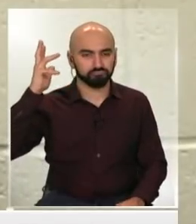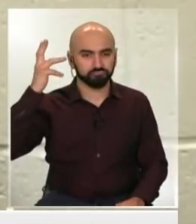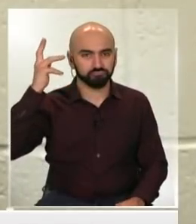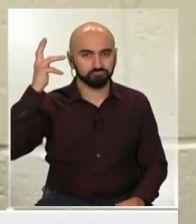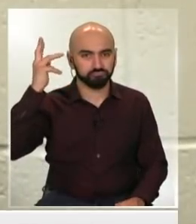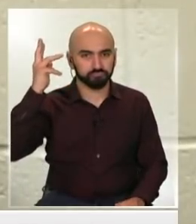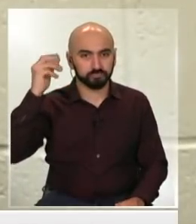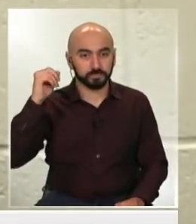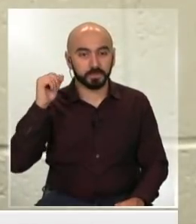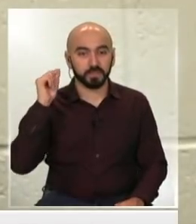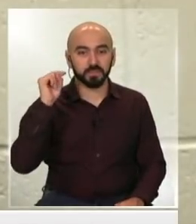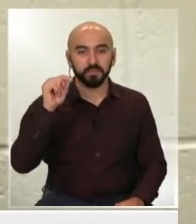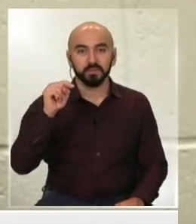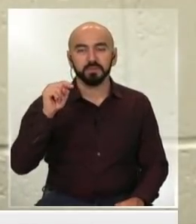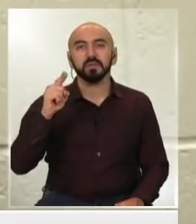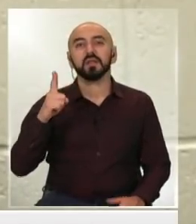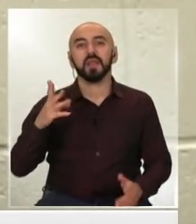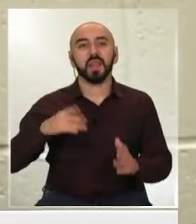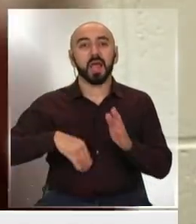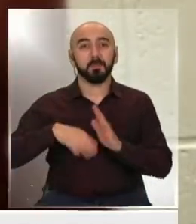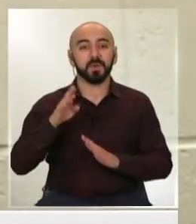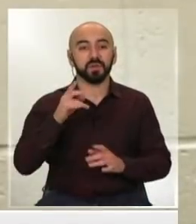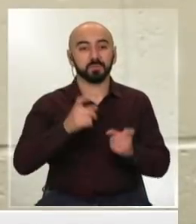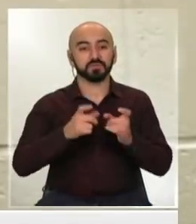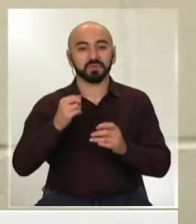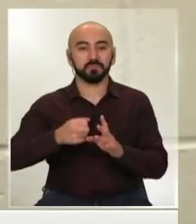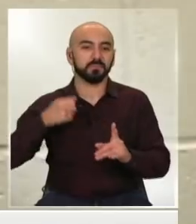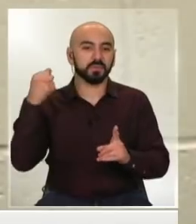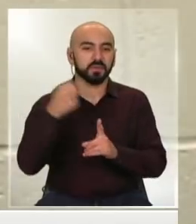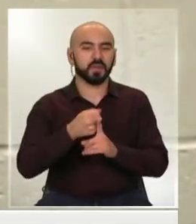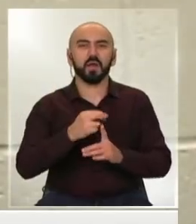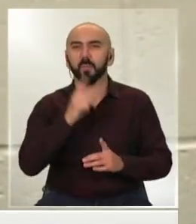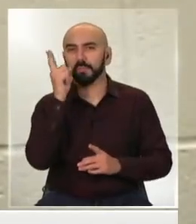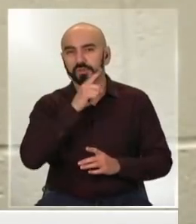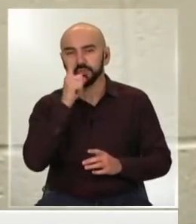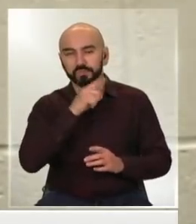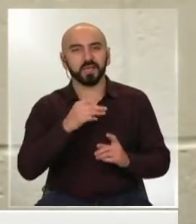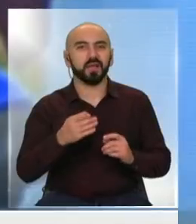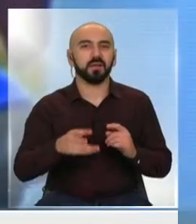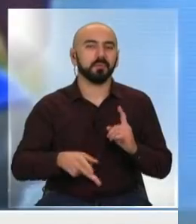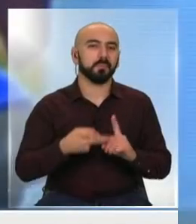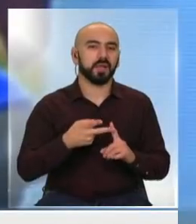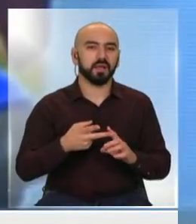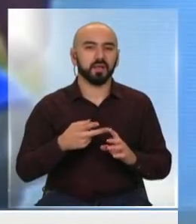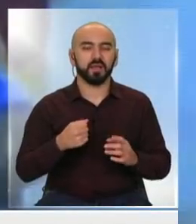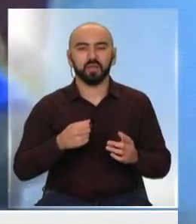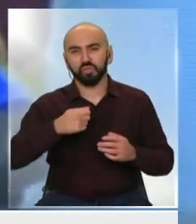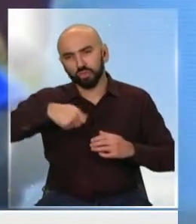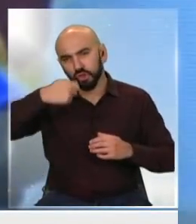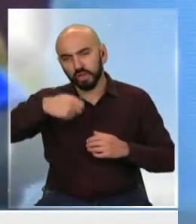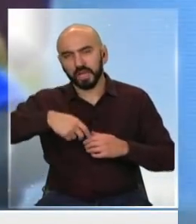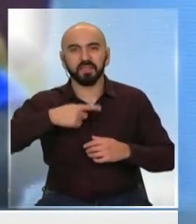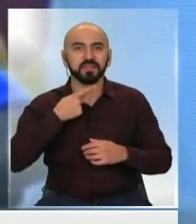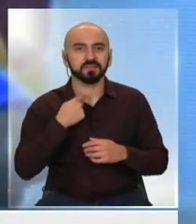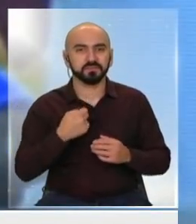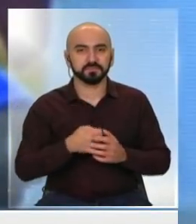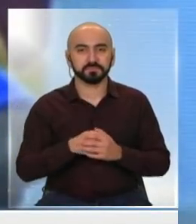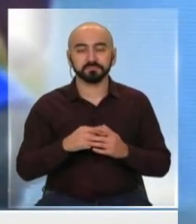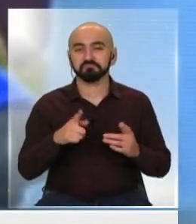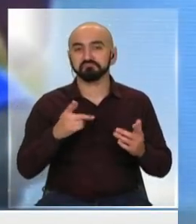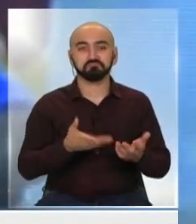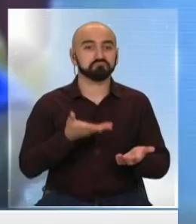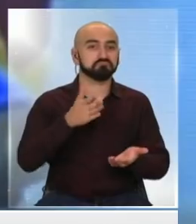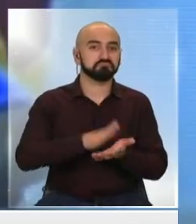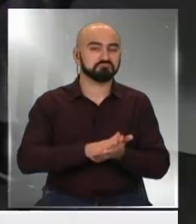eran en su mayoría de drogadictos y prostitutas y en numerosos casos las mujeres nunca fueron identificadas o sus muertes no